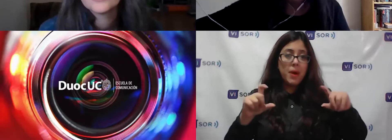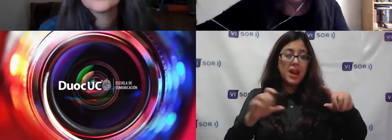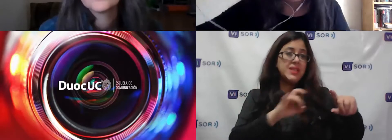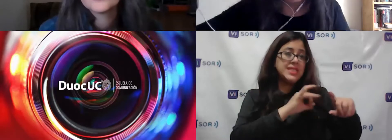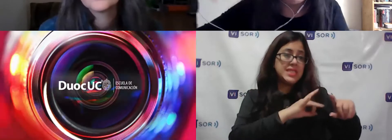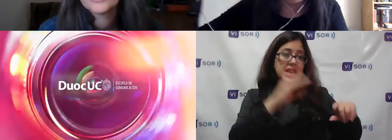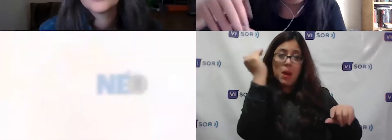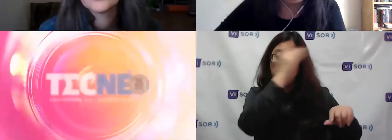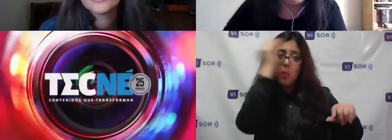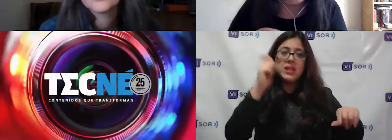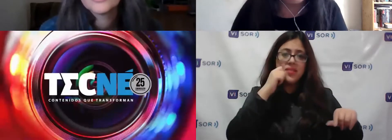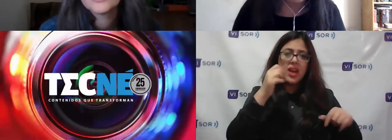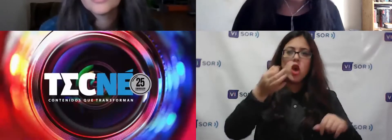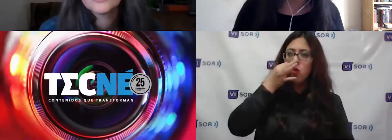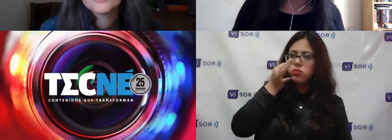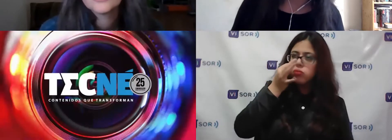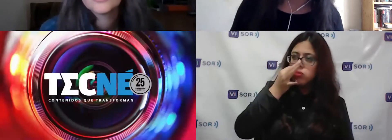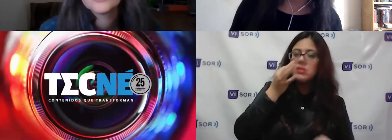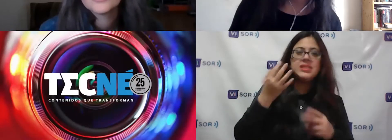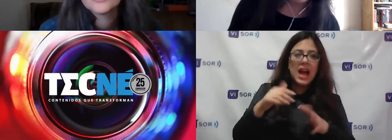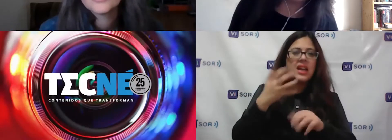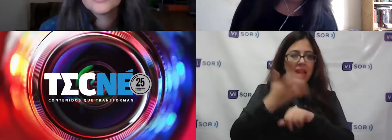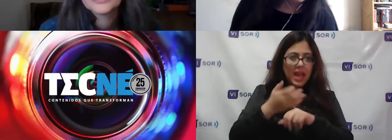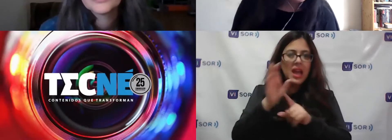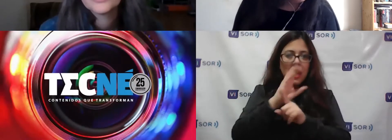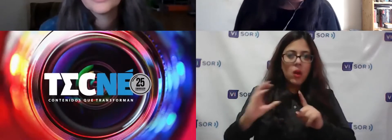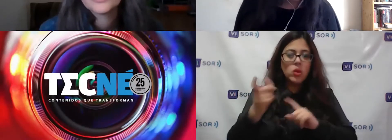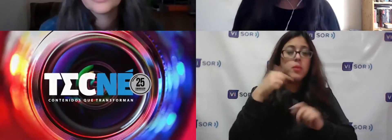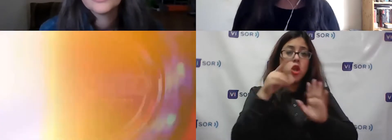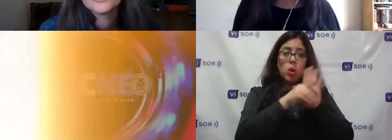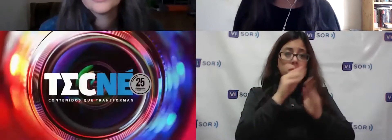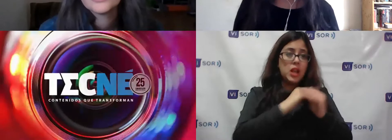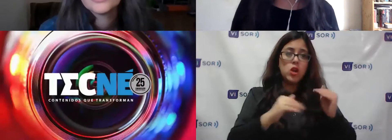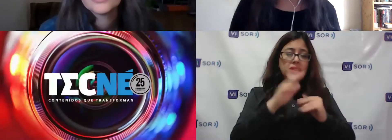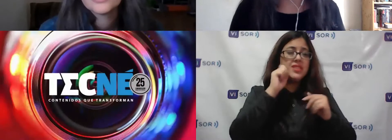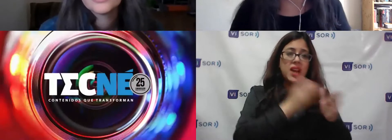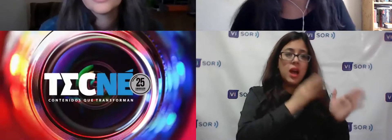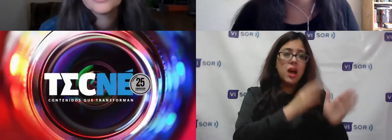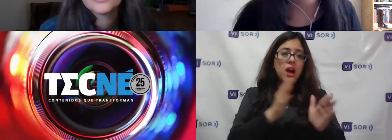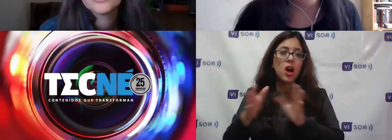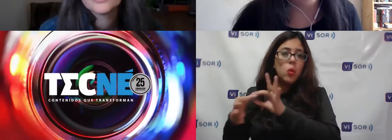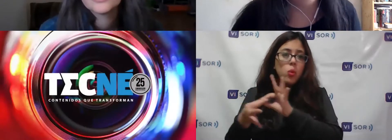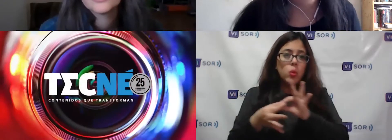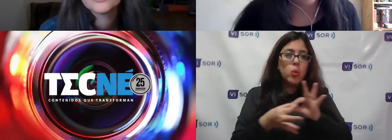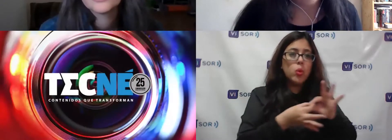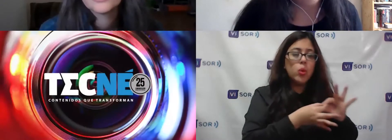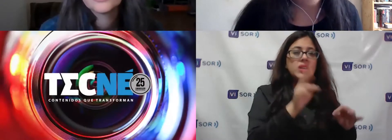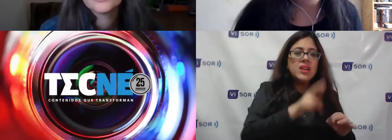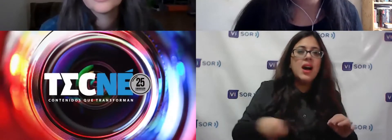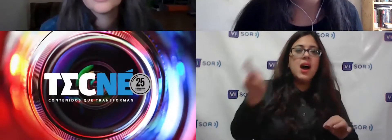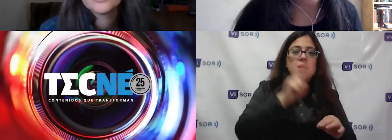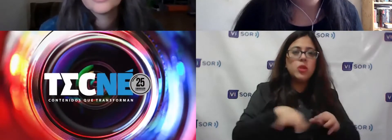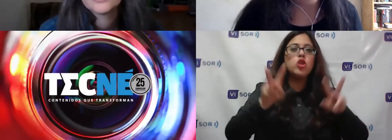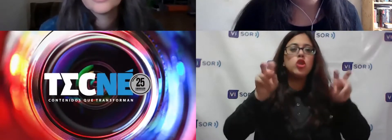que se van duplicando culturalmente no y el documental también esos son patrones de alguna manera que se van complicando en la conducta y